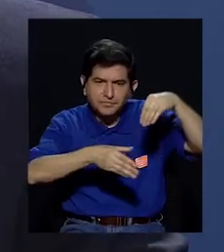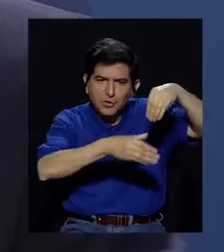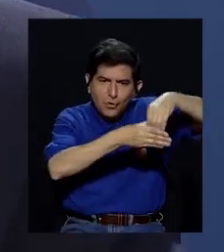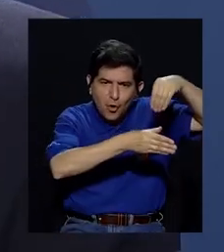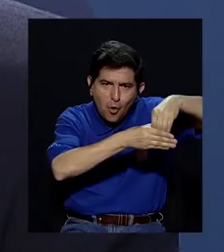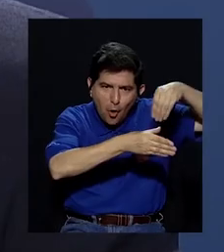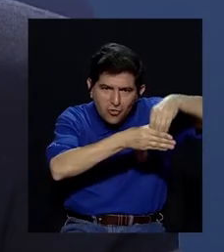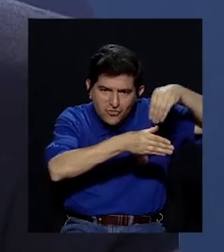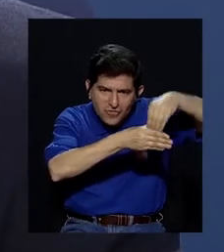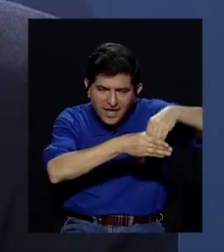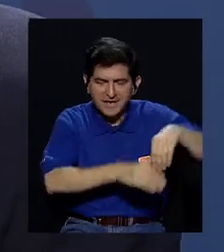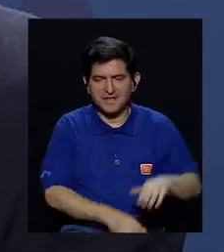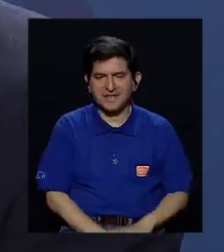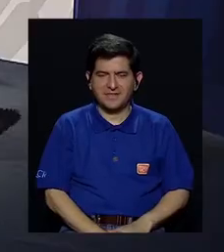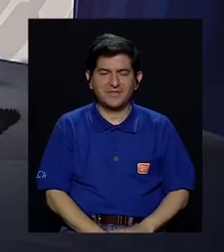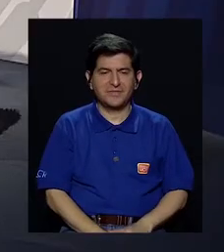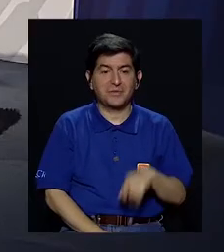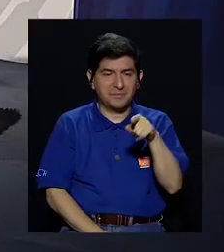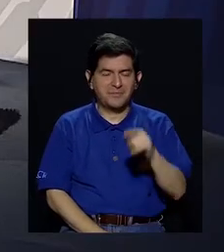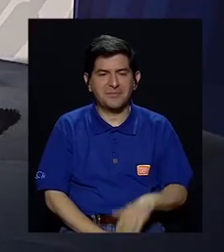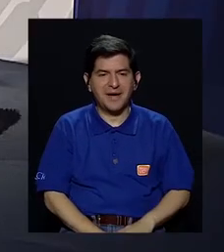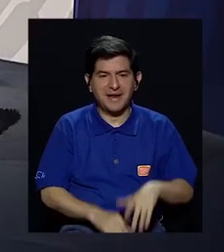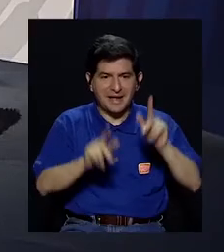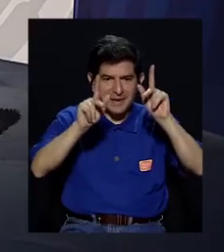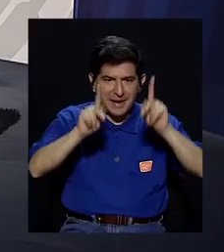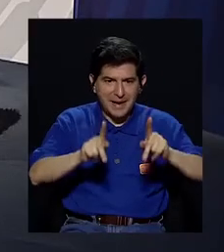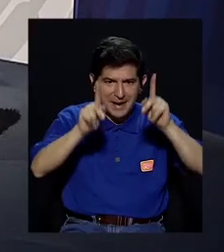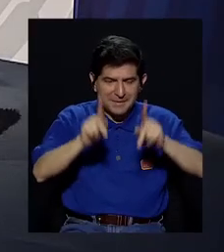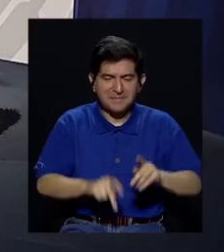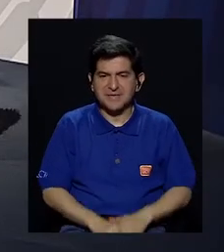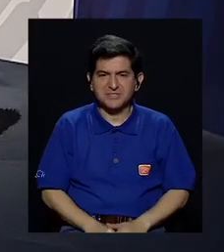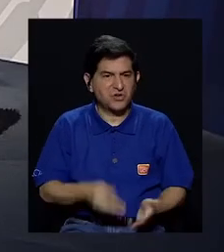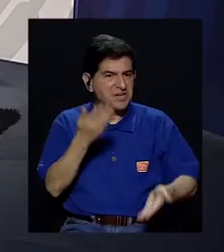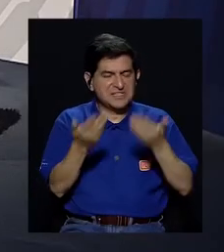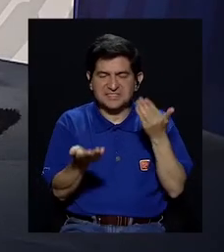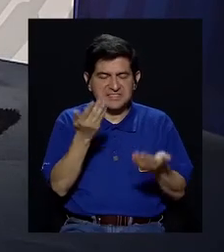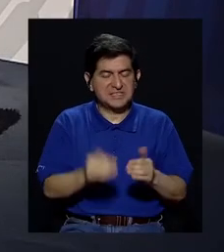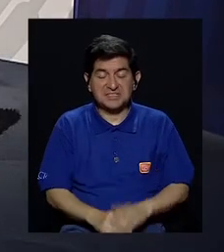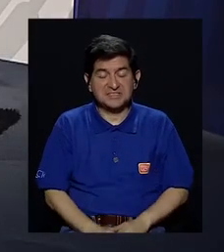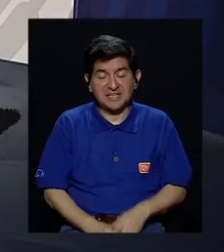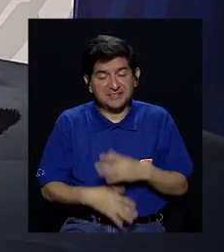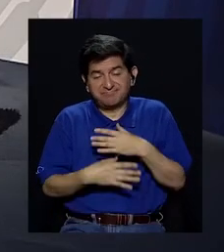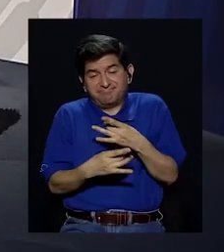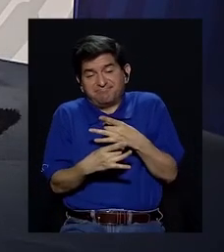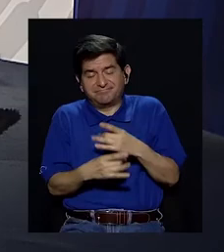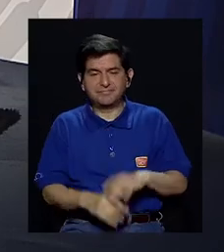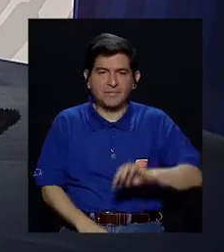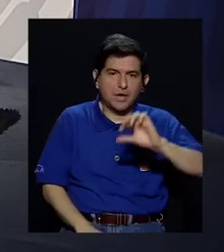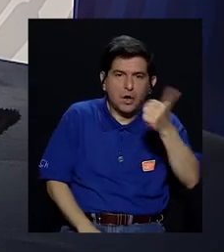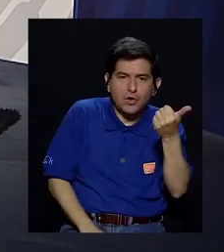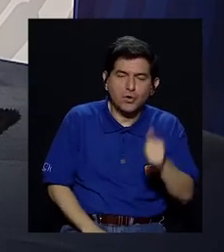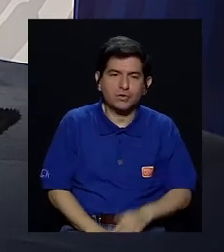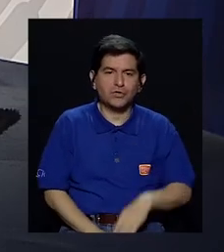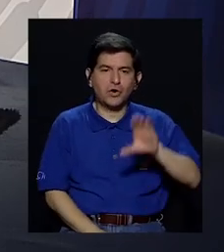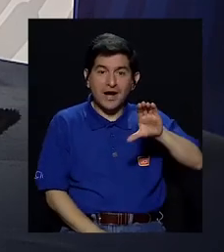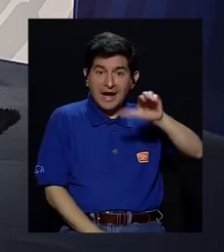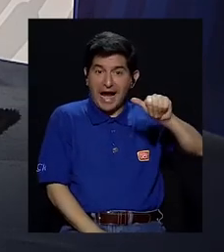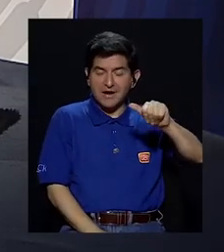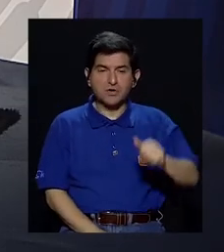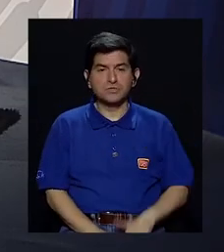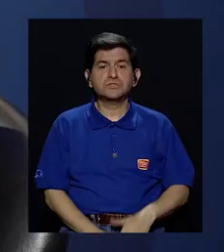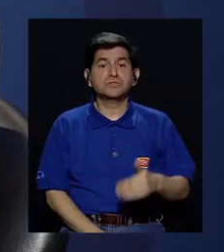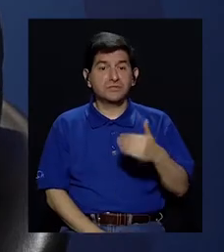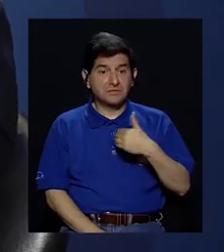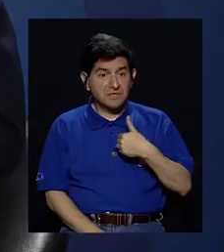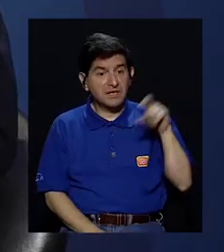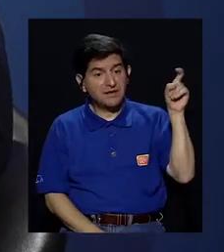contenido para ir a esa masa a la cual no le des del todo a fin y el del otro lado está carlos alvarado